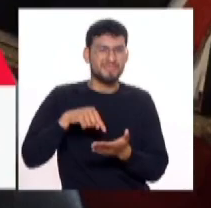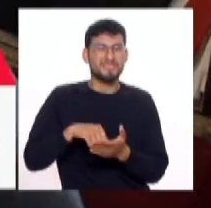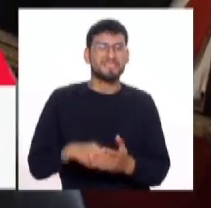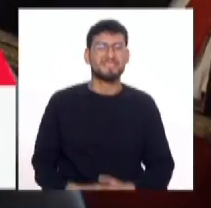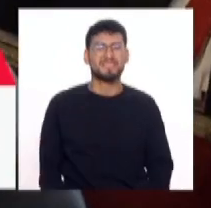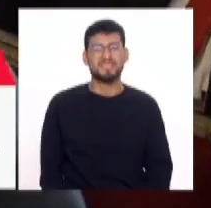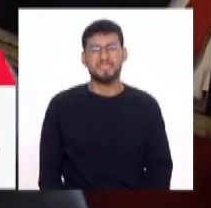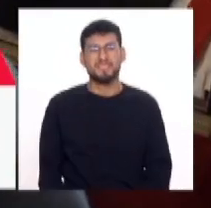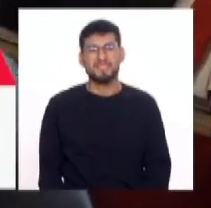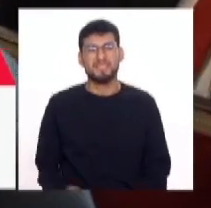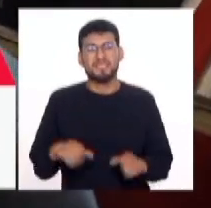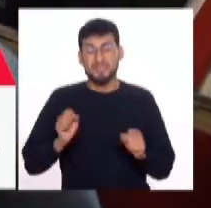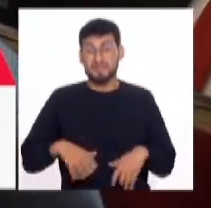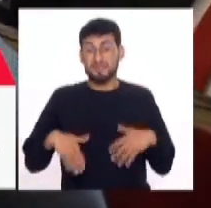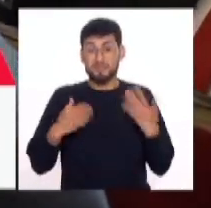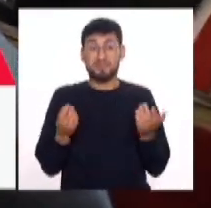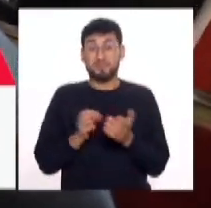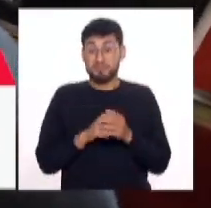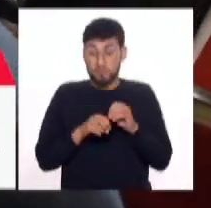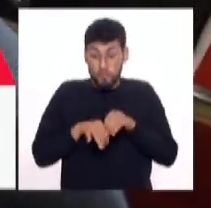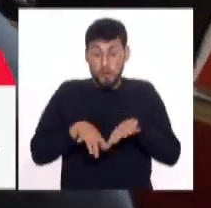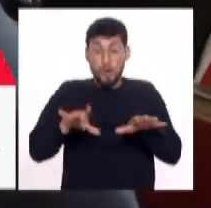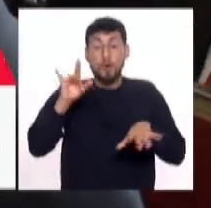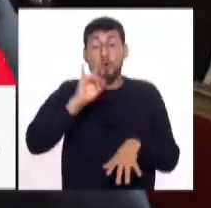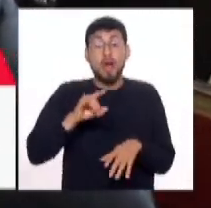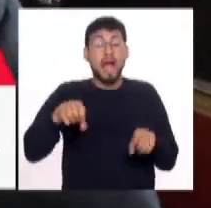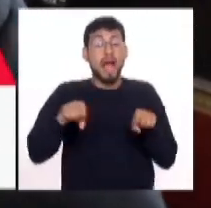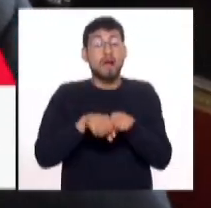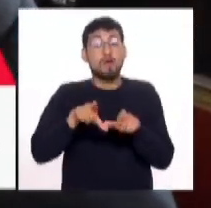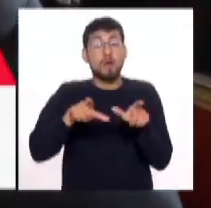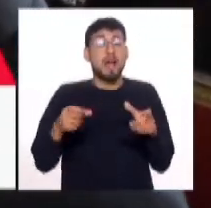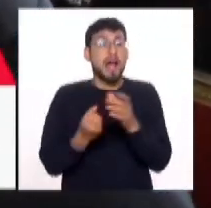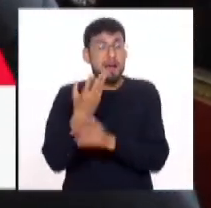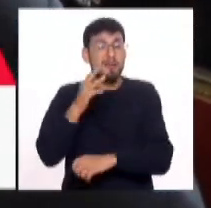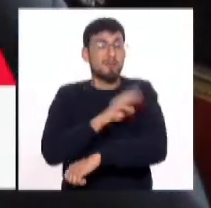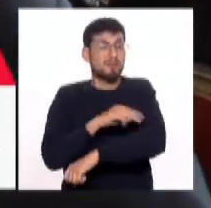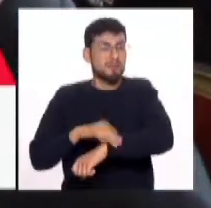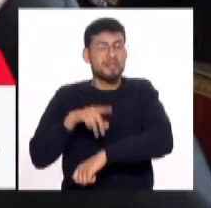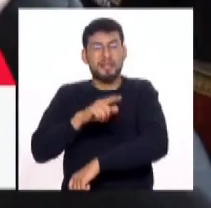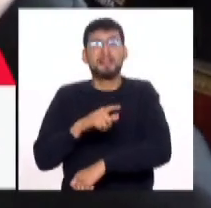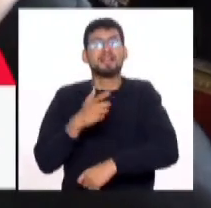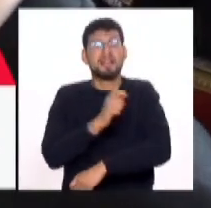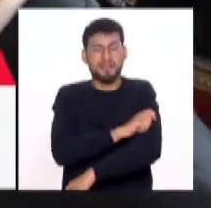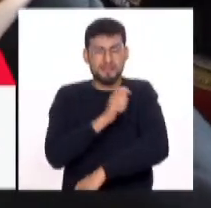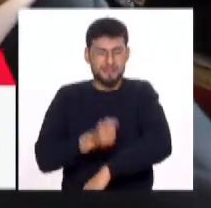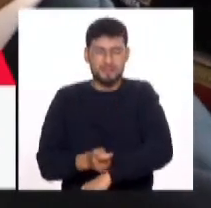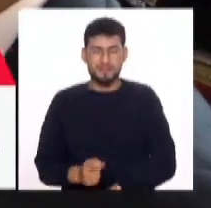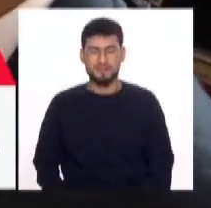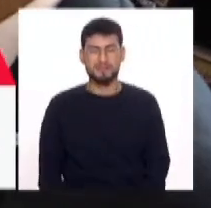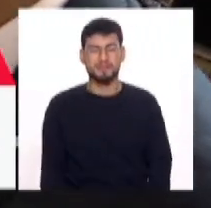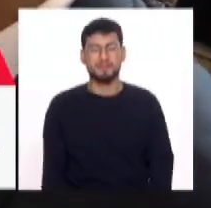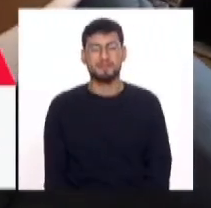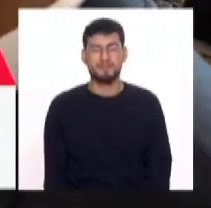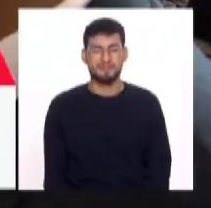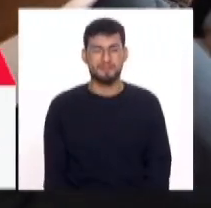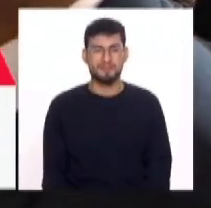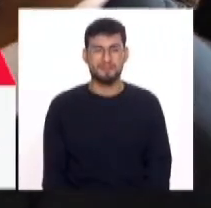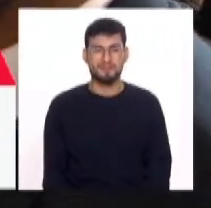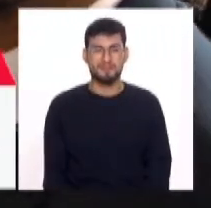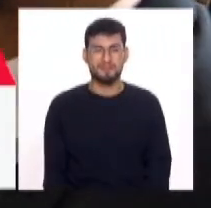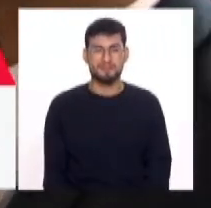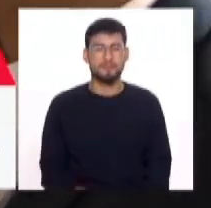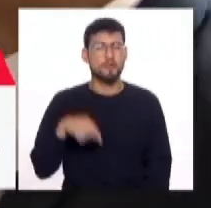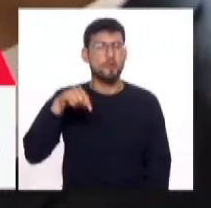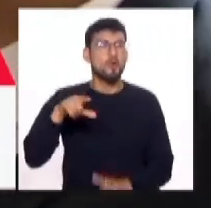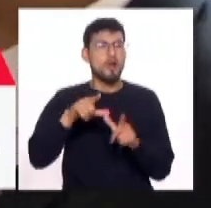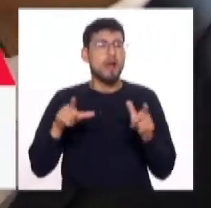convenio para masificar el uso de gas natural en Arequipa, Moquegua y Tacna. En